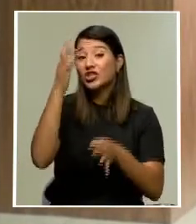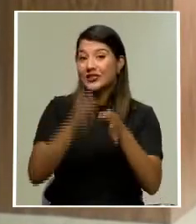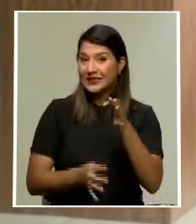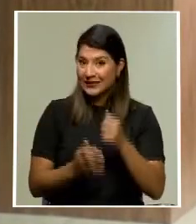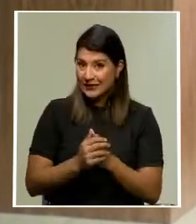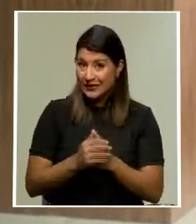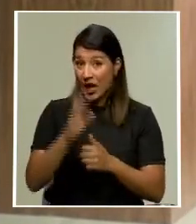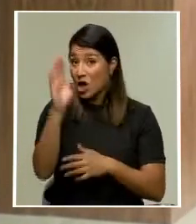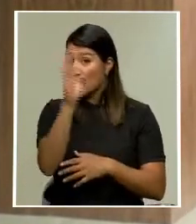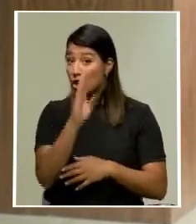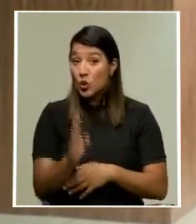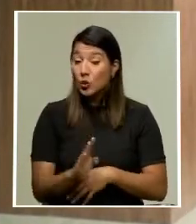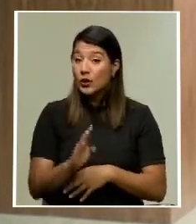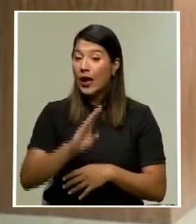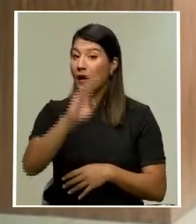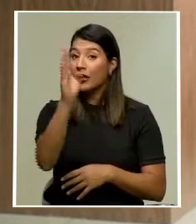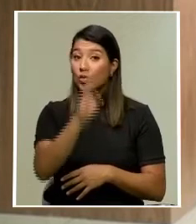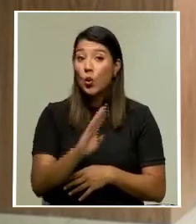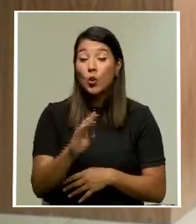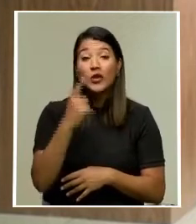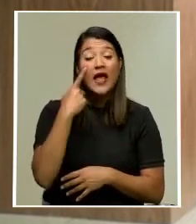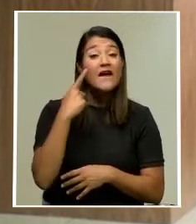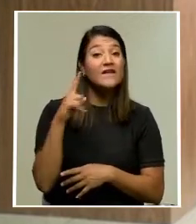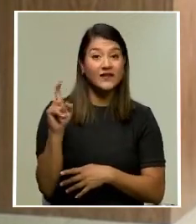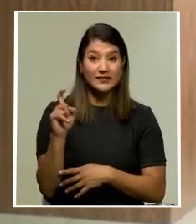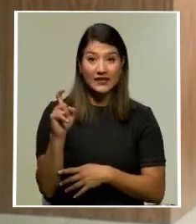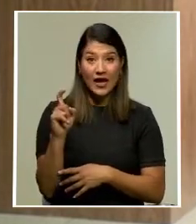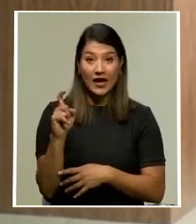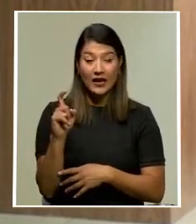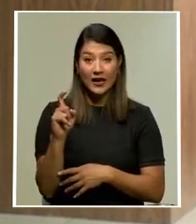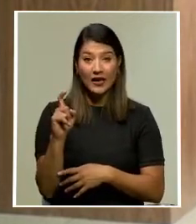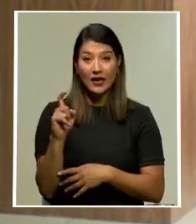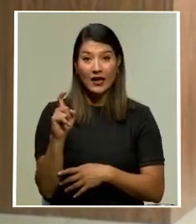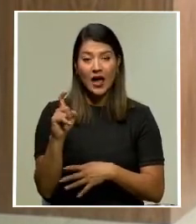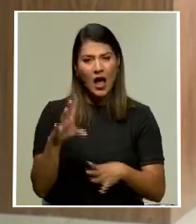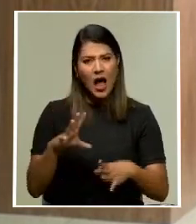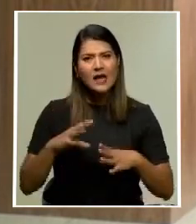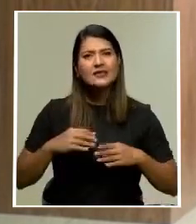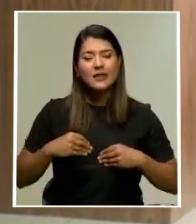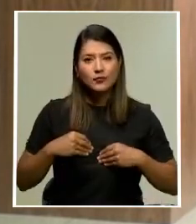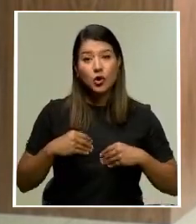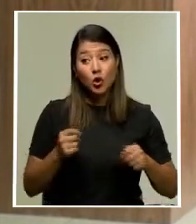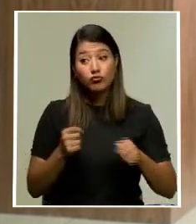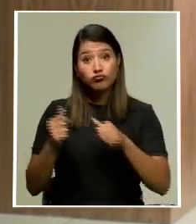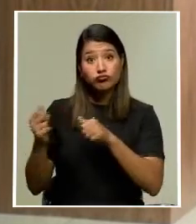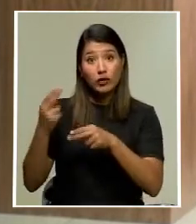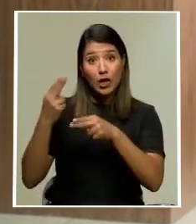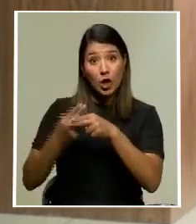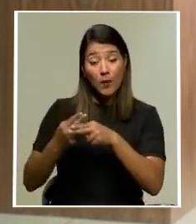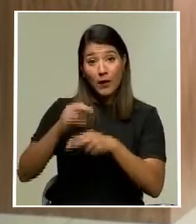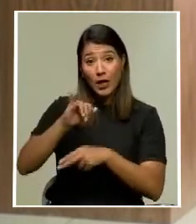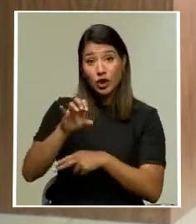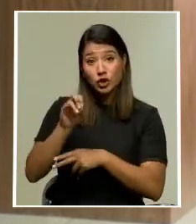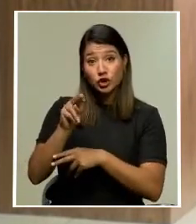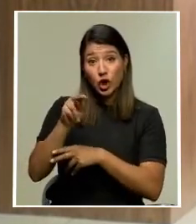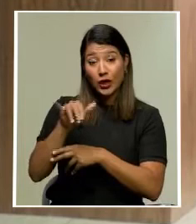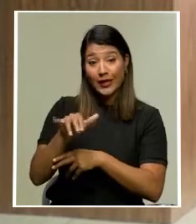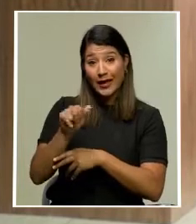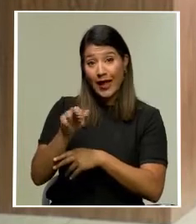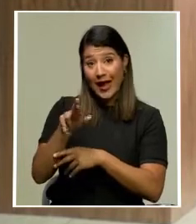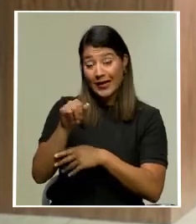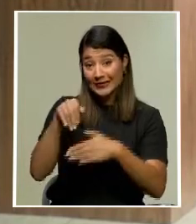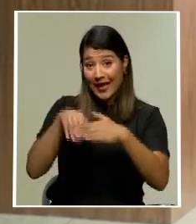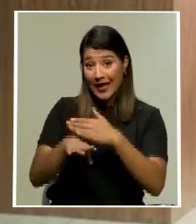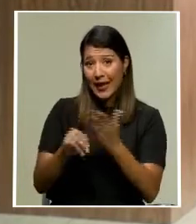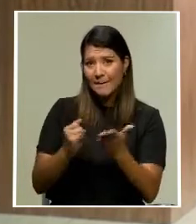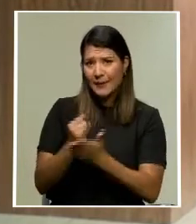Nunca la Fiscalía Anticorrupción borró a Johnny Araya del expediente. ¿Cómo se puede